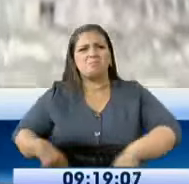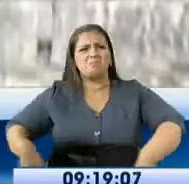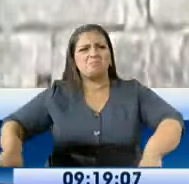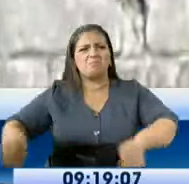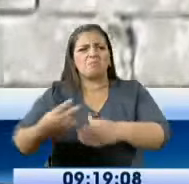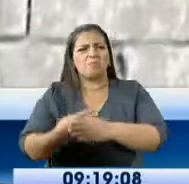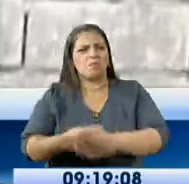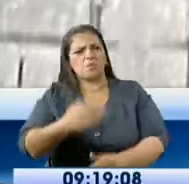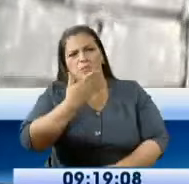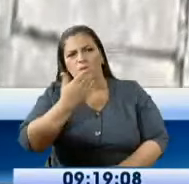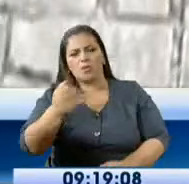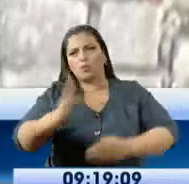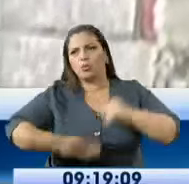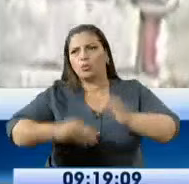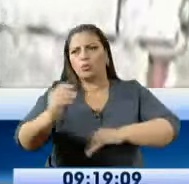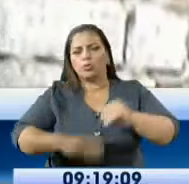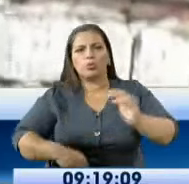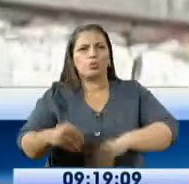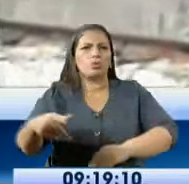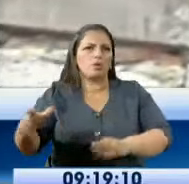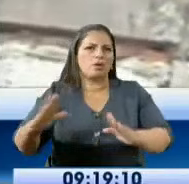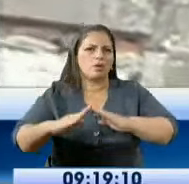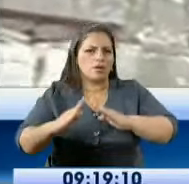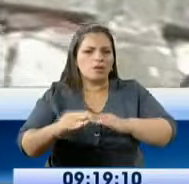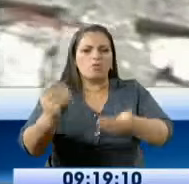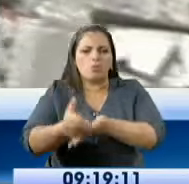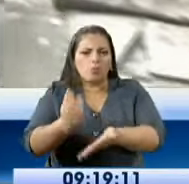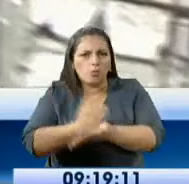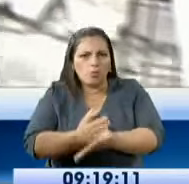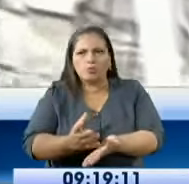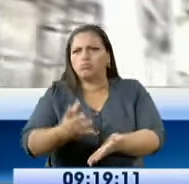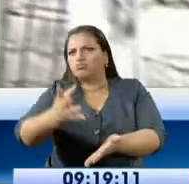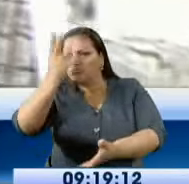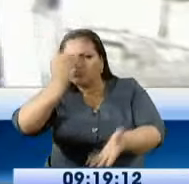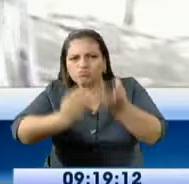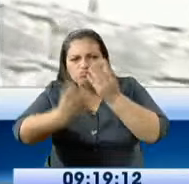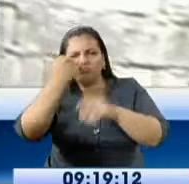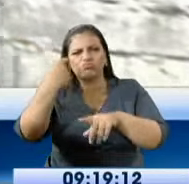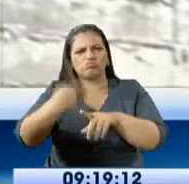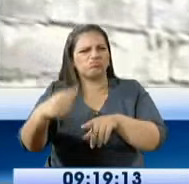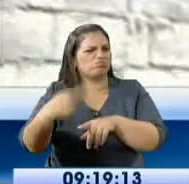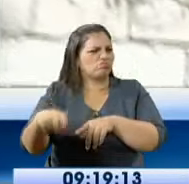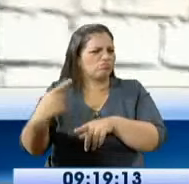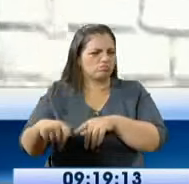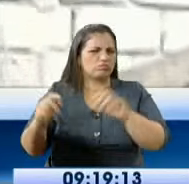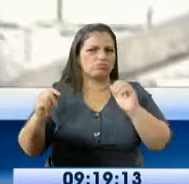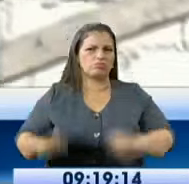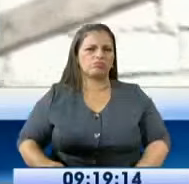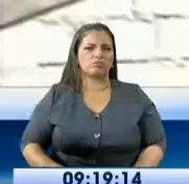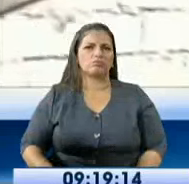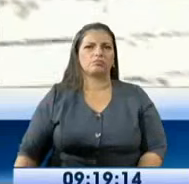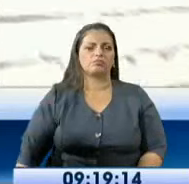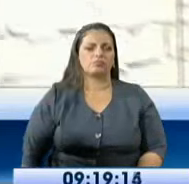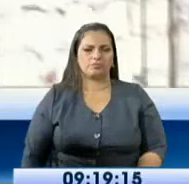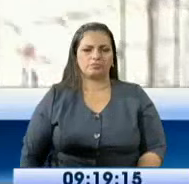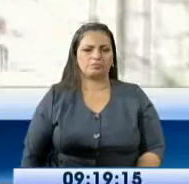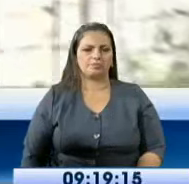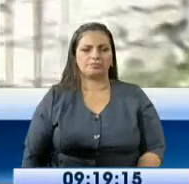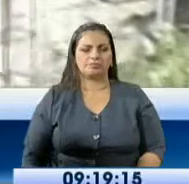centro de capacitación, qué sé yo, porque anteriormente usted que estaba para la casa comunal. ¿Pero ya. ustedes ya no desean casa